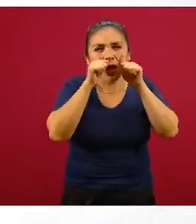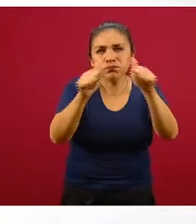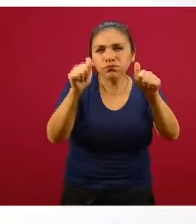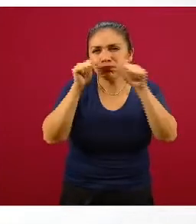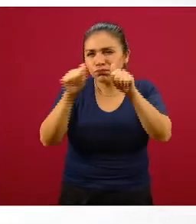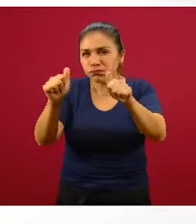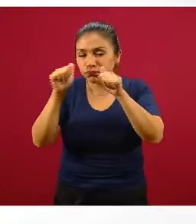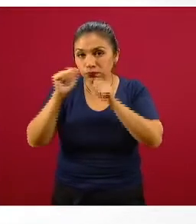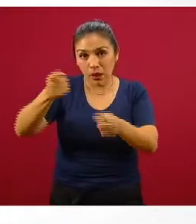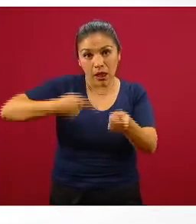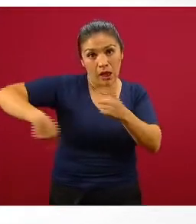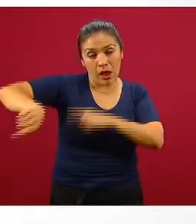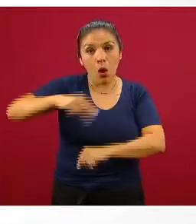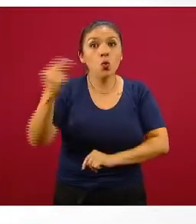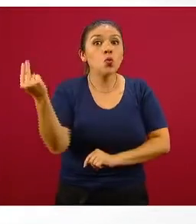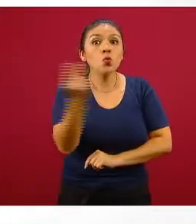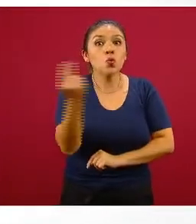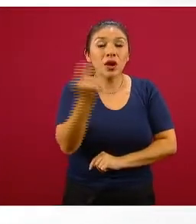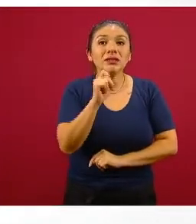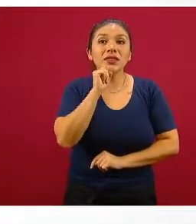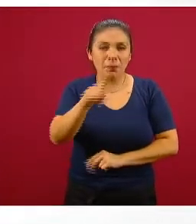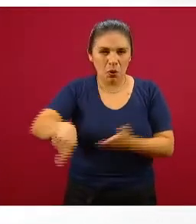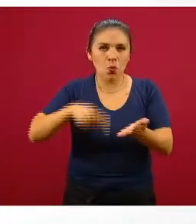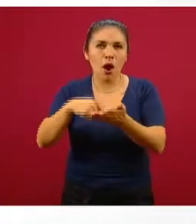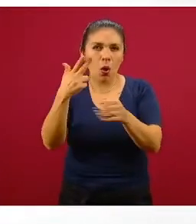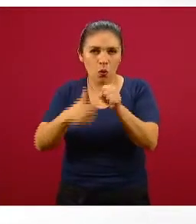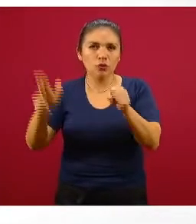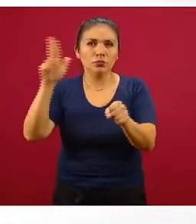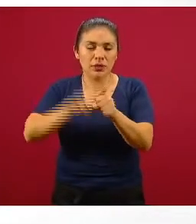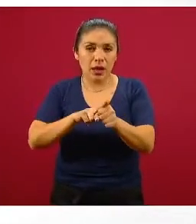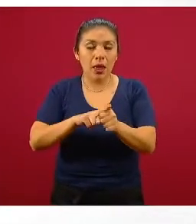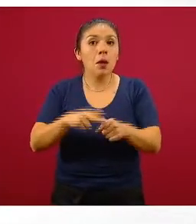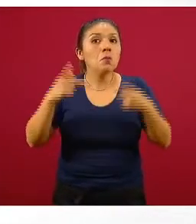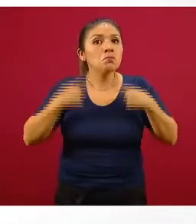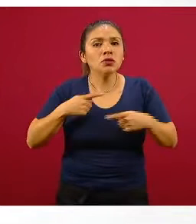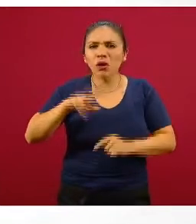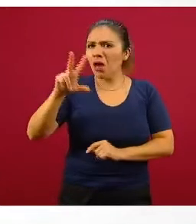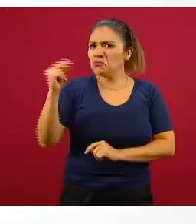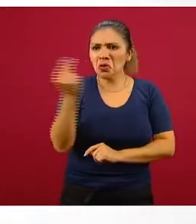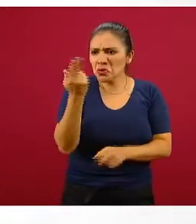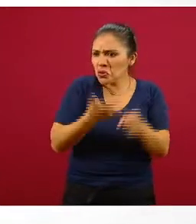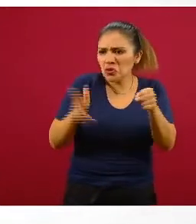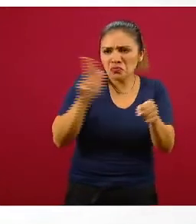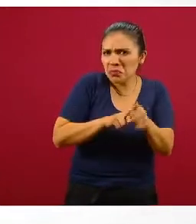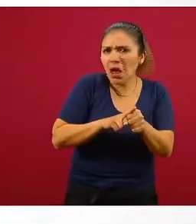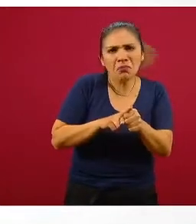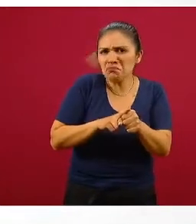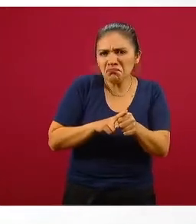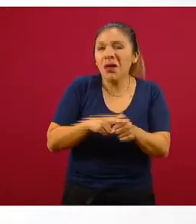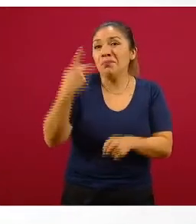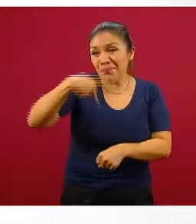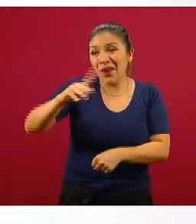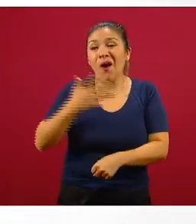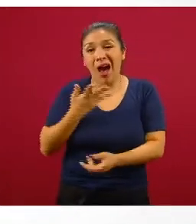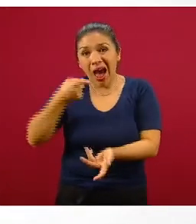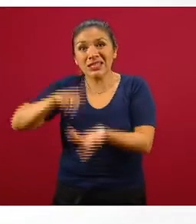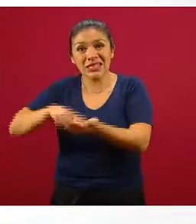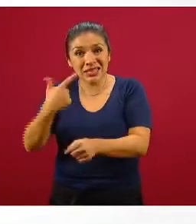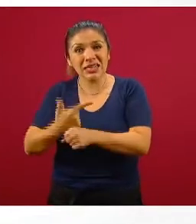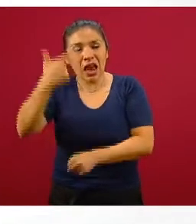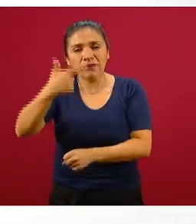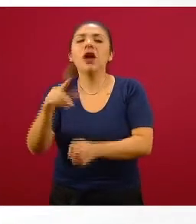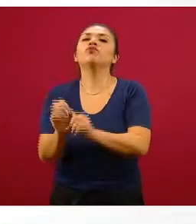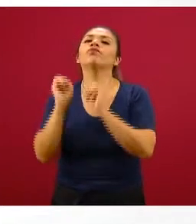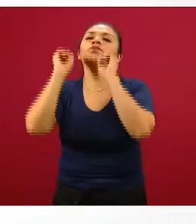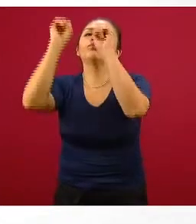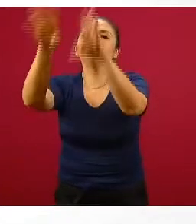parte de urgencias de los hospitales. Aquellos que no requieran ser hospitalizados pero que son de alto riesgo, los